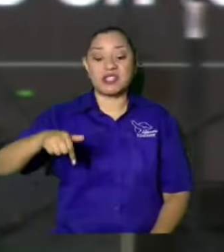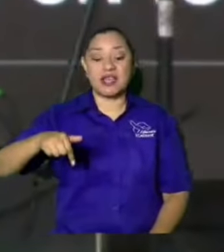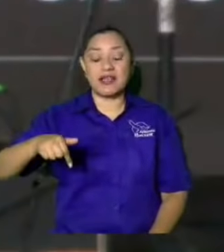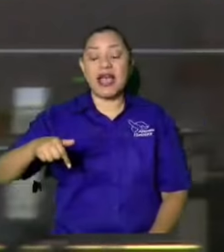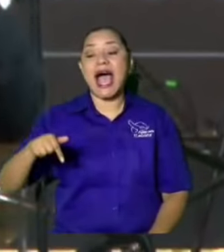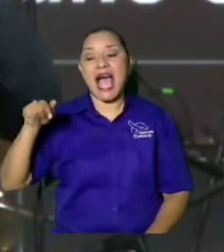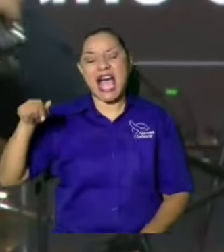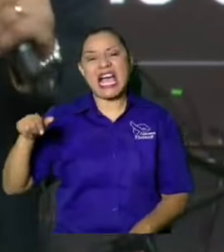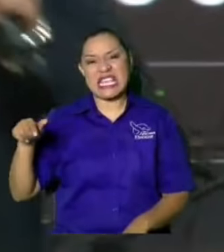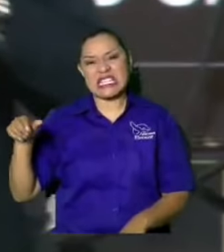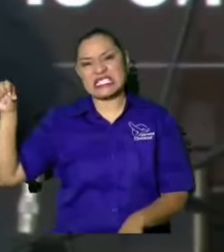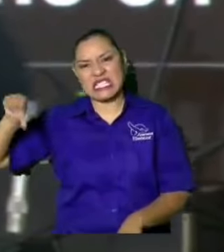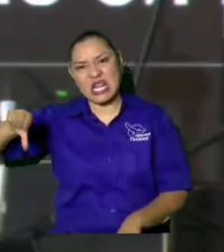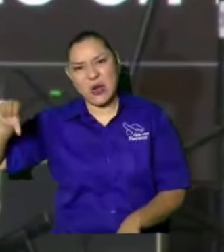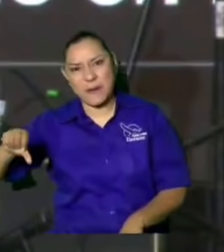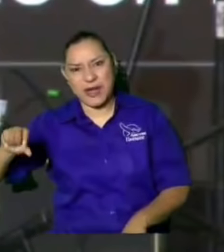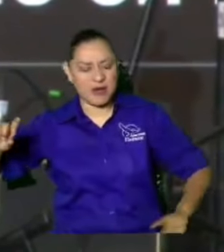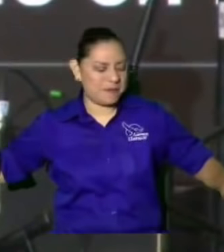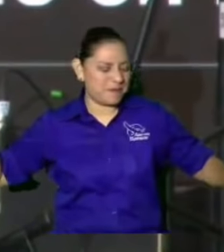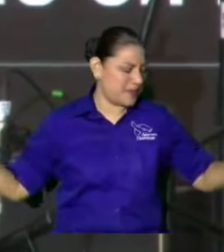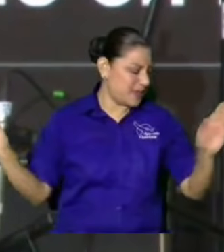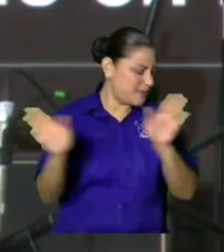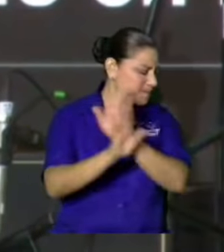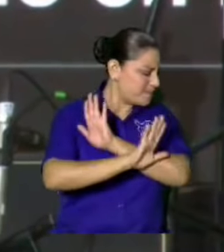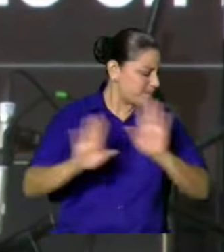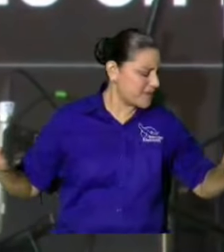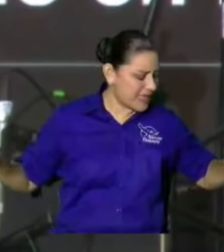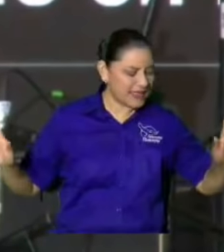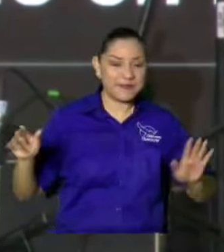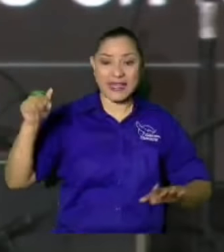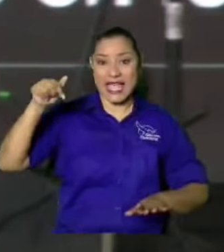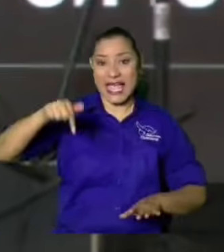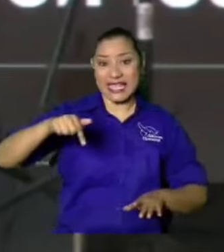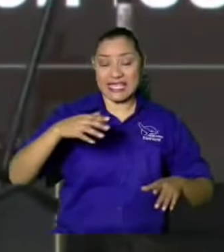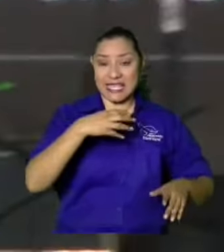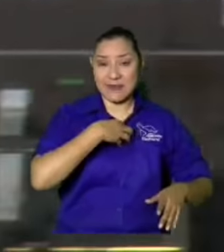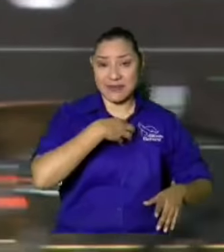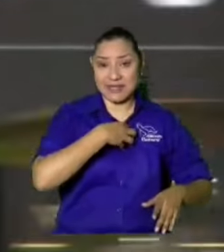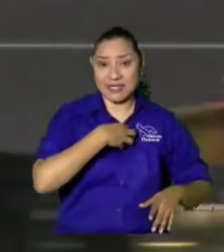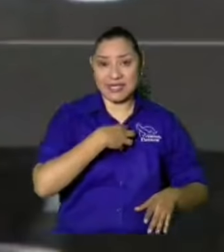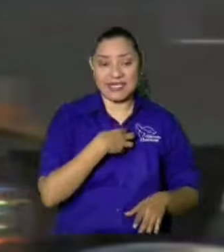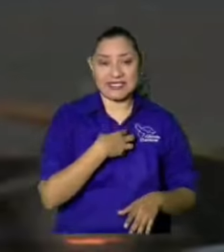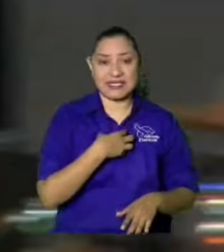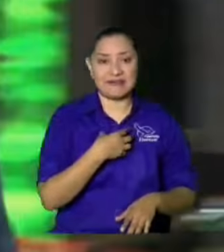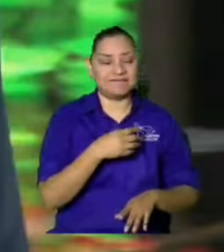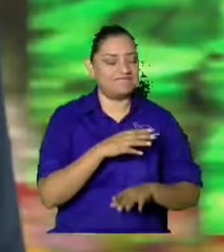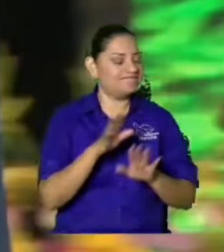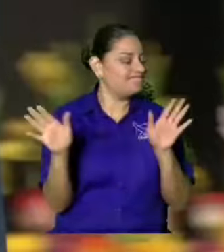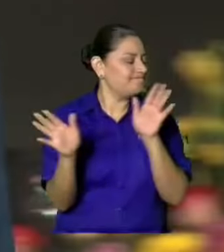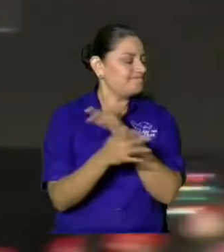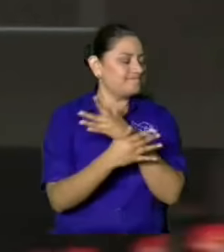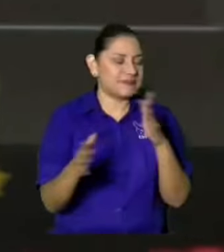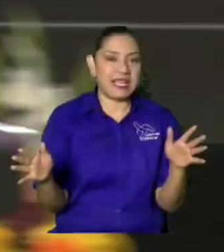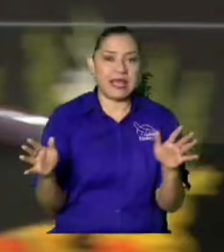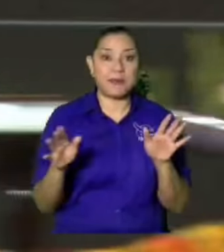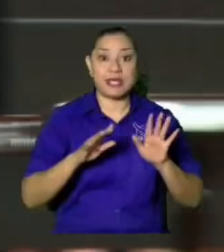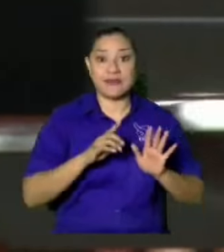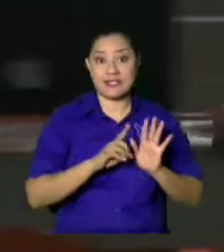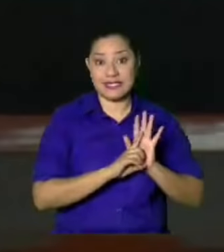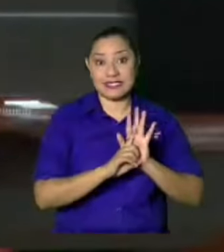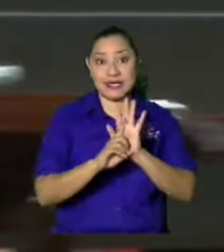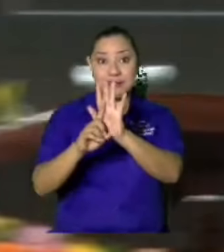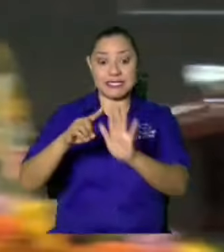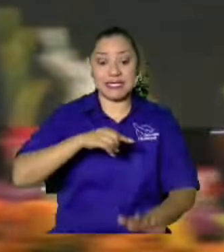de ustedes, pero aquí no hay nada, aquí no hay nada de ustedes. Porque muchas veces se presenta mucho pueblo, hermano, a